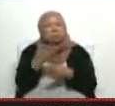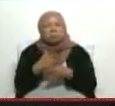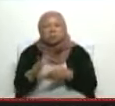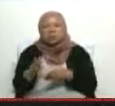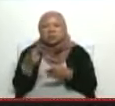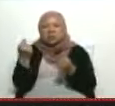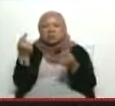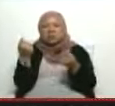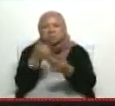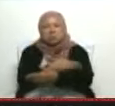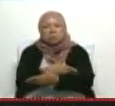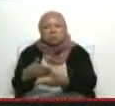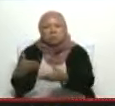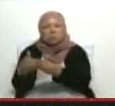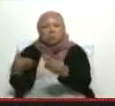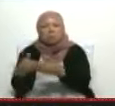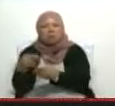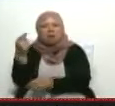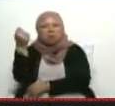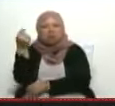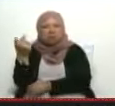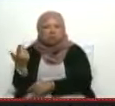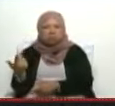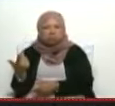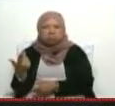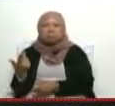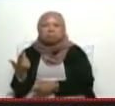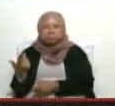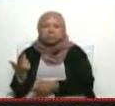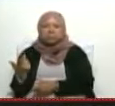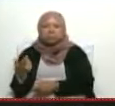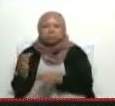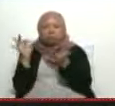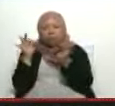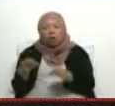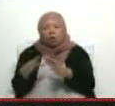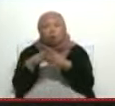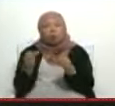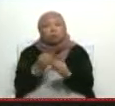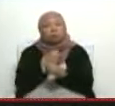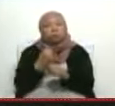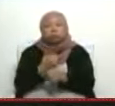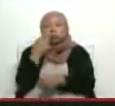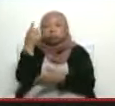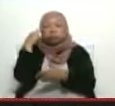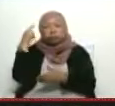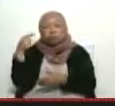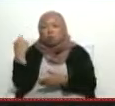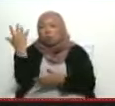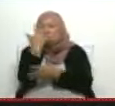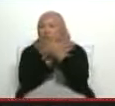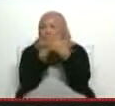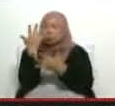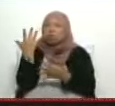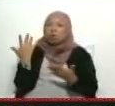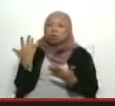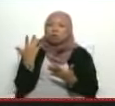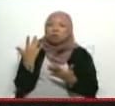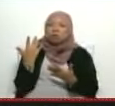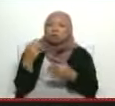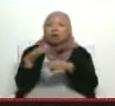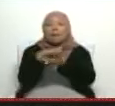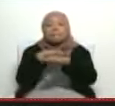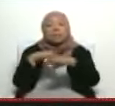llenarse de una soberbia de poder que los ha enloquecido absoluta y totalmente. Así que, de esta manera, el